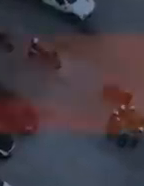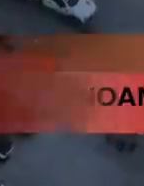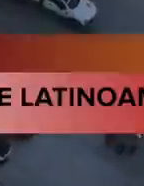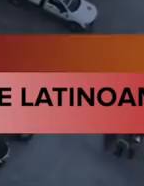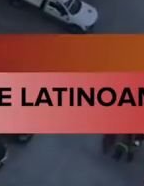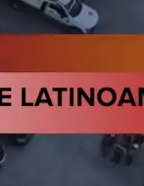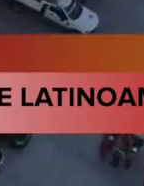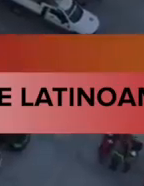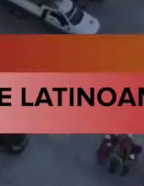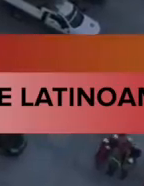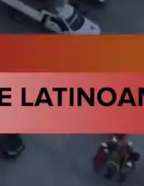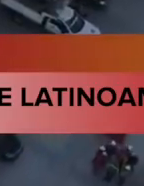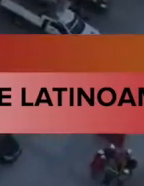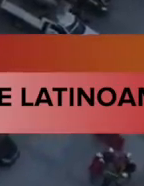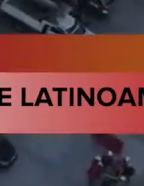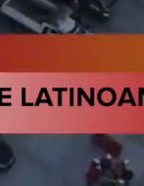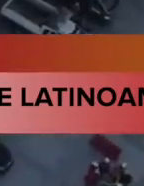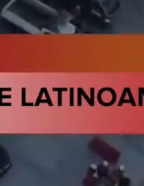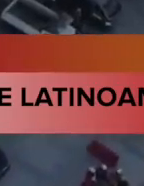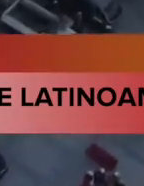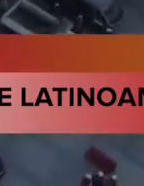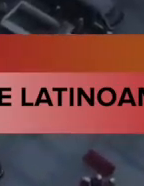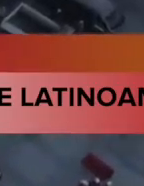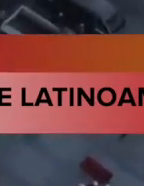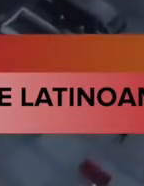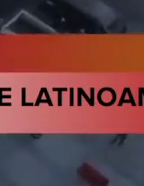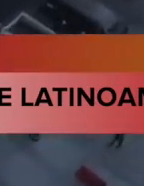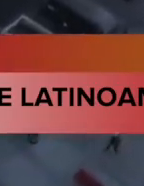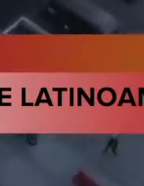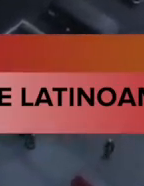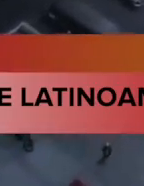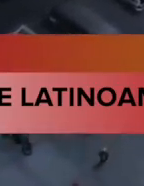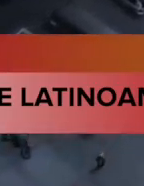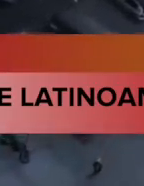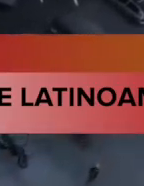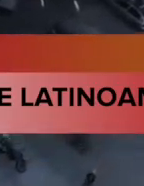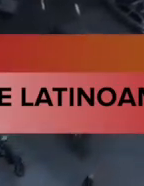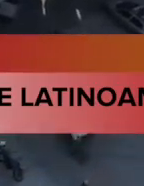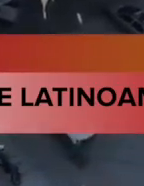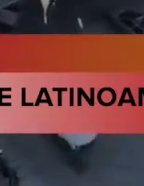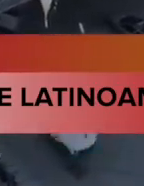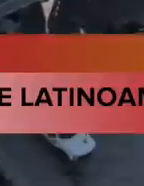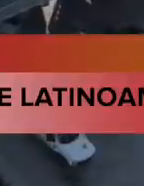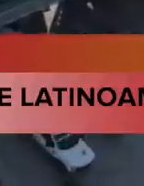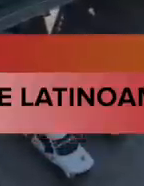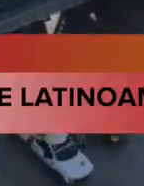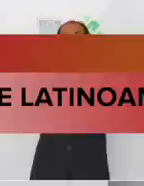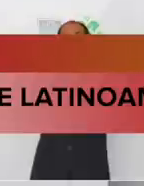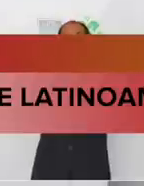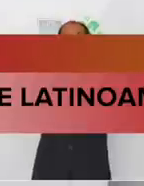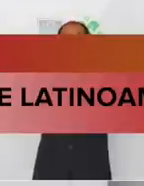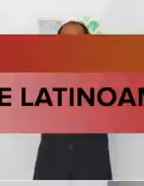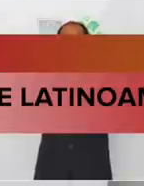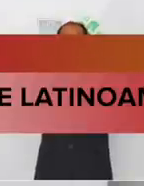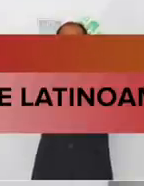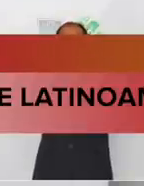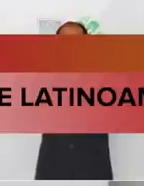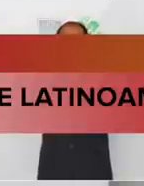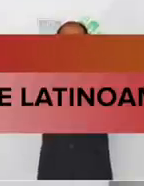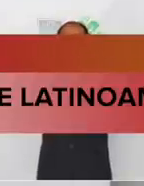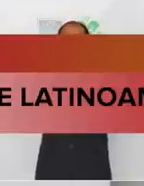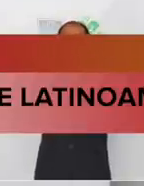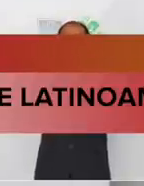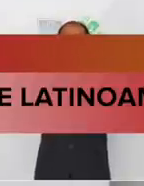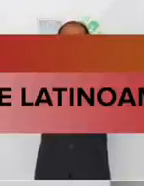todo un equipo alrededor, y como les mencionaba, está también, bueno, Pablo Vega, que es el residente de la